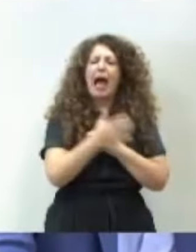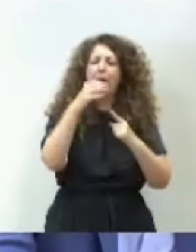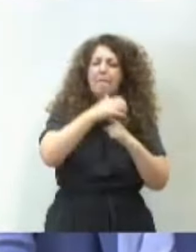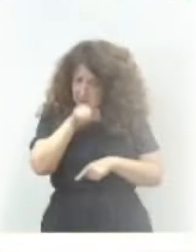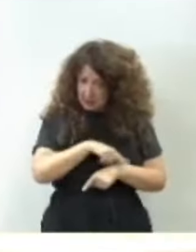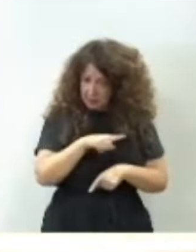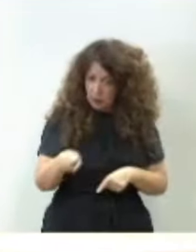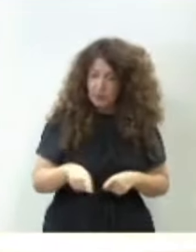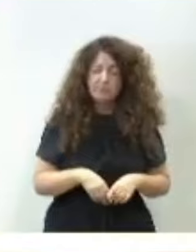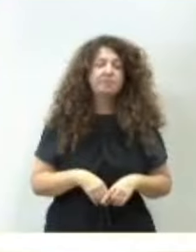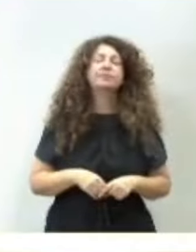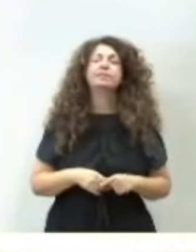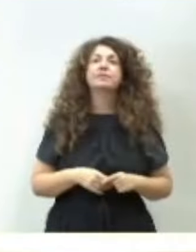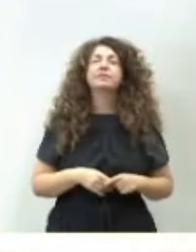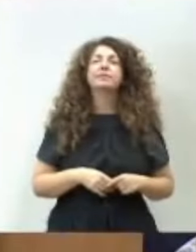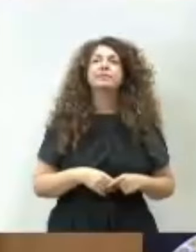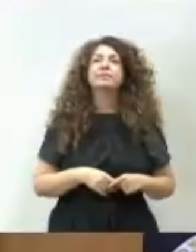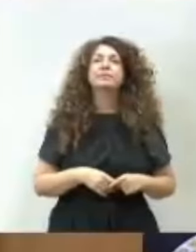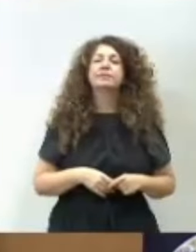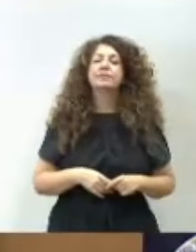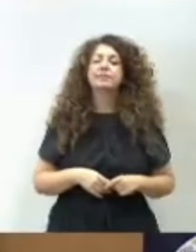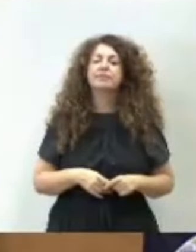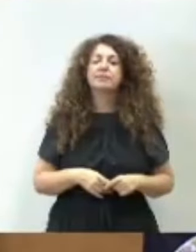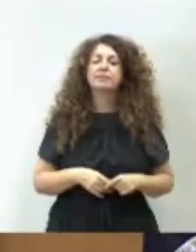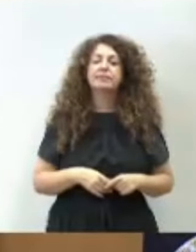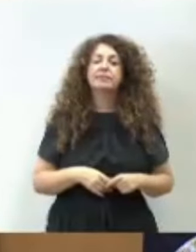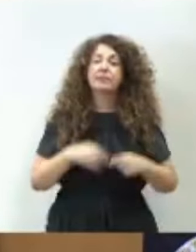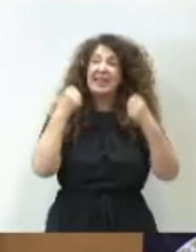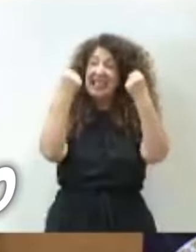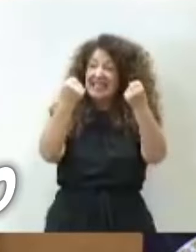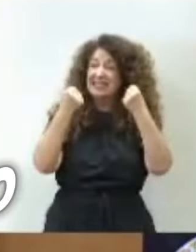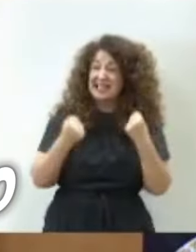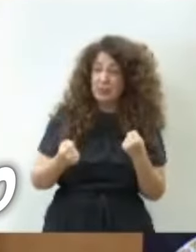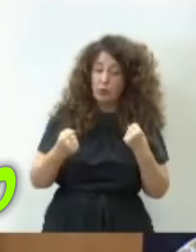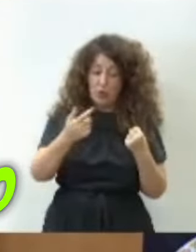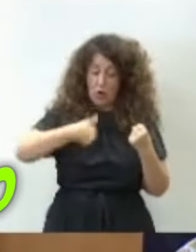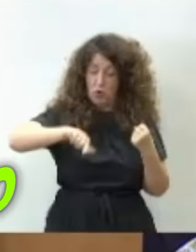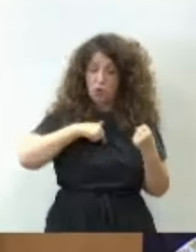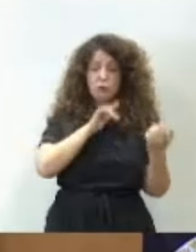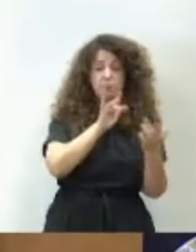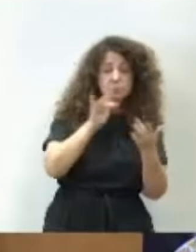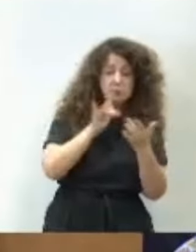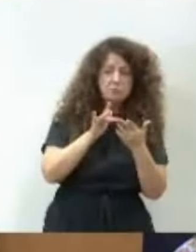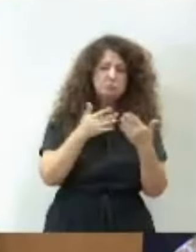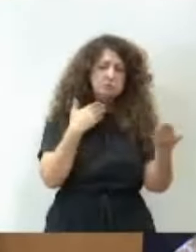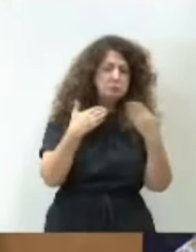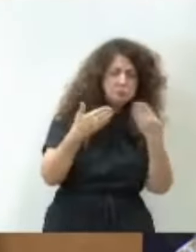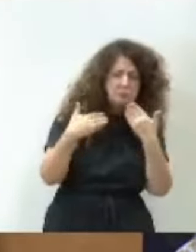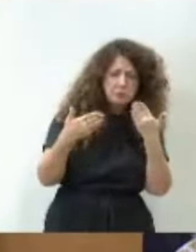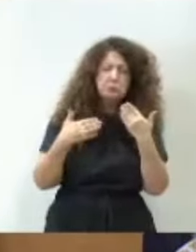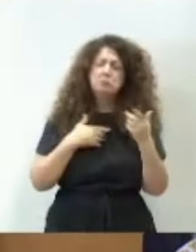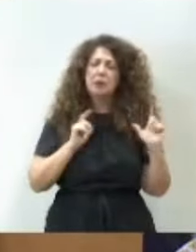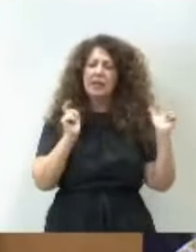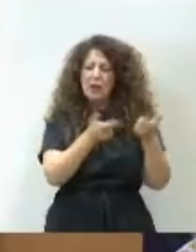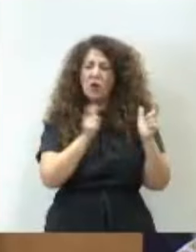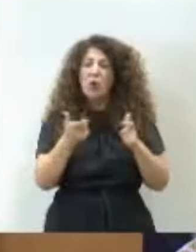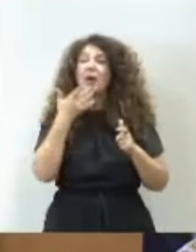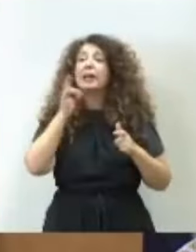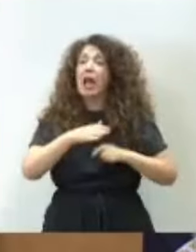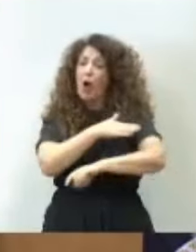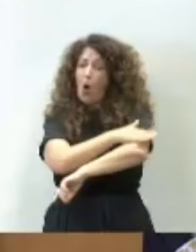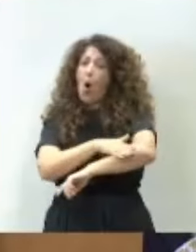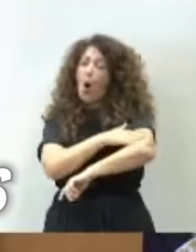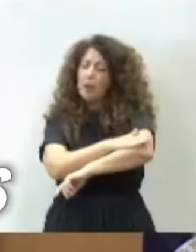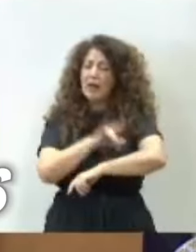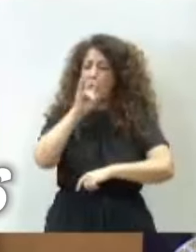la isla? Muchas gracias. Entre las instituciones con las que hemos compartido criterio y hemos tenido ocasión de hablar está el Gobierno de